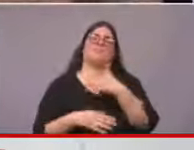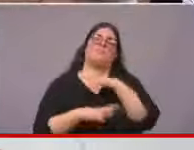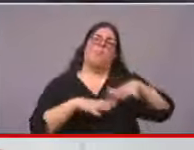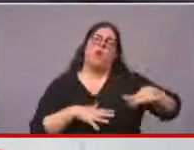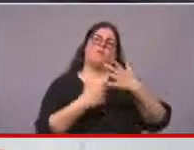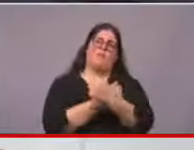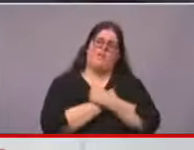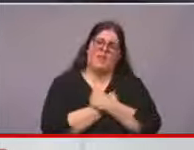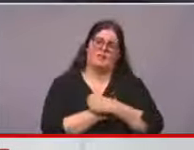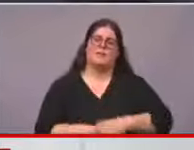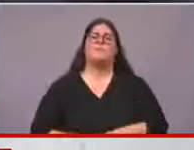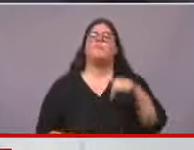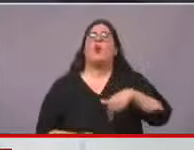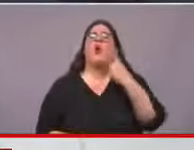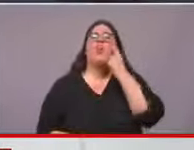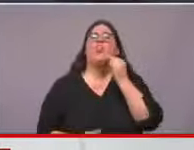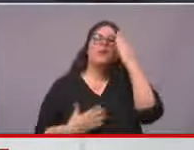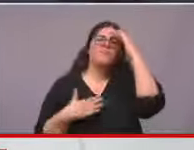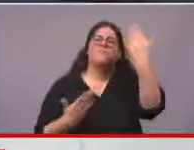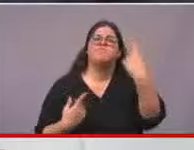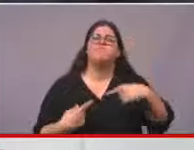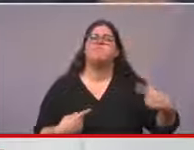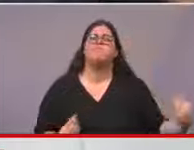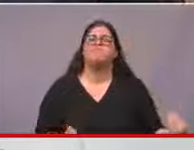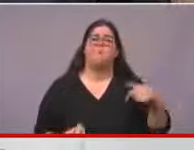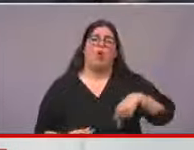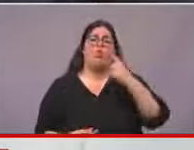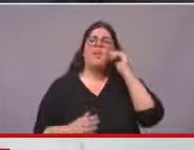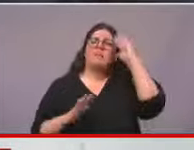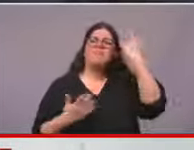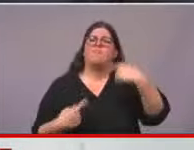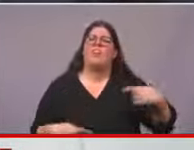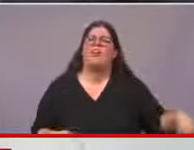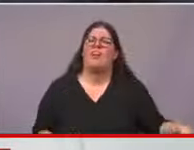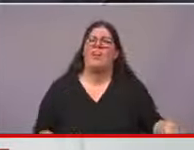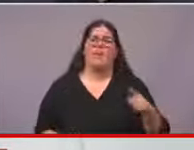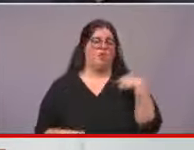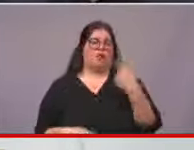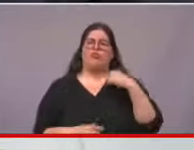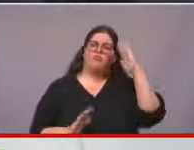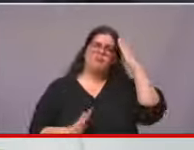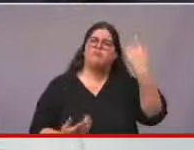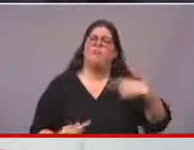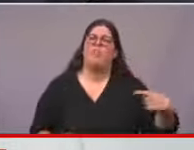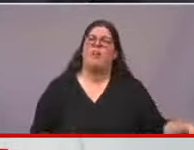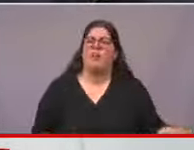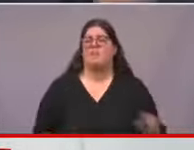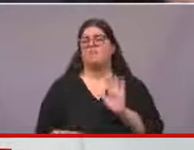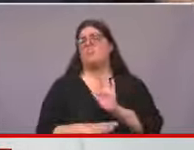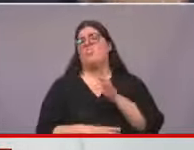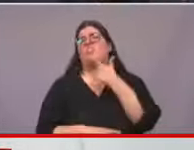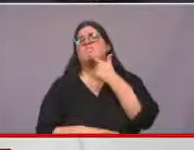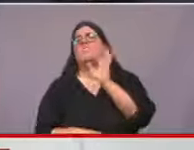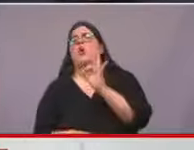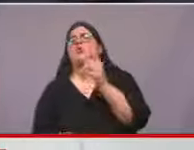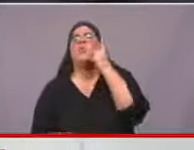¿Qué se conmemora hoy? ¿Qué se conmemora y qué conmemoramos los 17 de